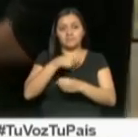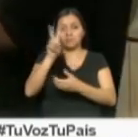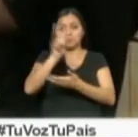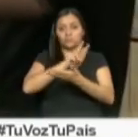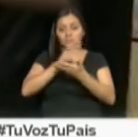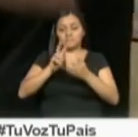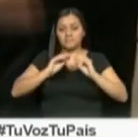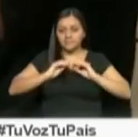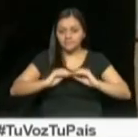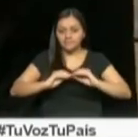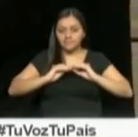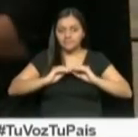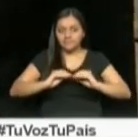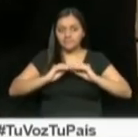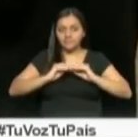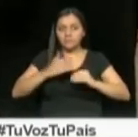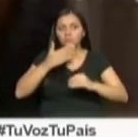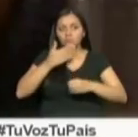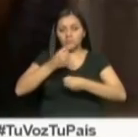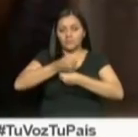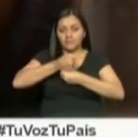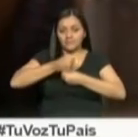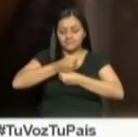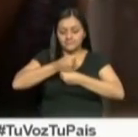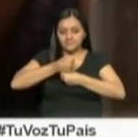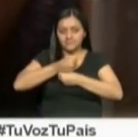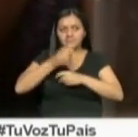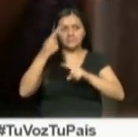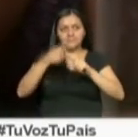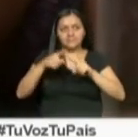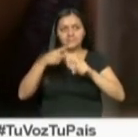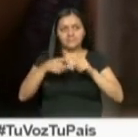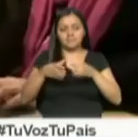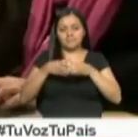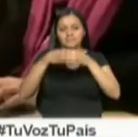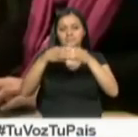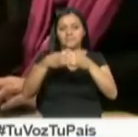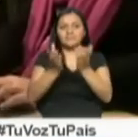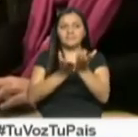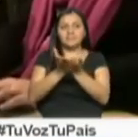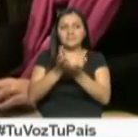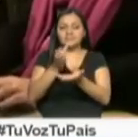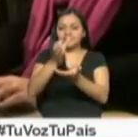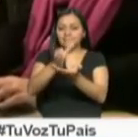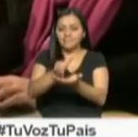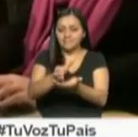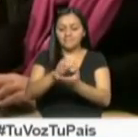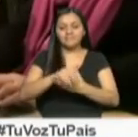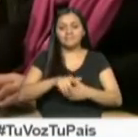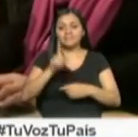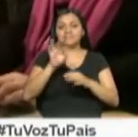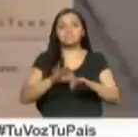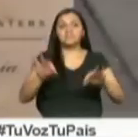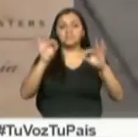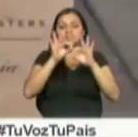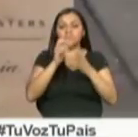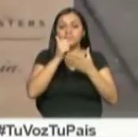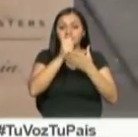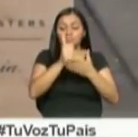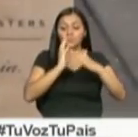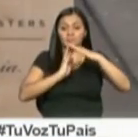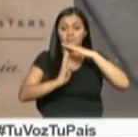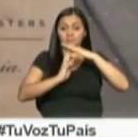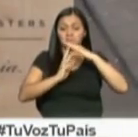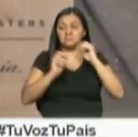de entrenamiento sobre la elaboración del café, las variedades y el servicio al cliente. La intención es ayudar a que los